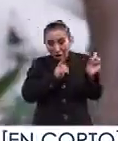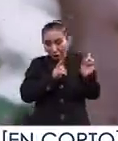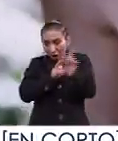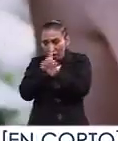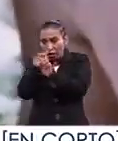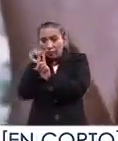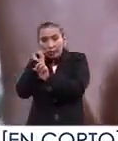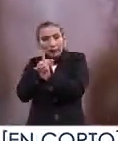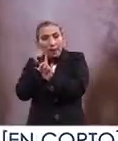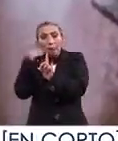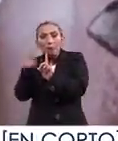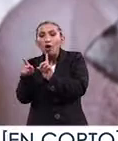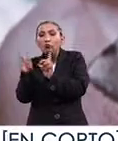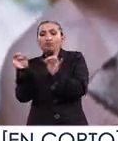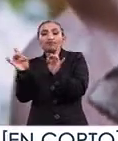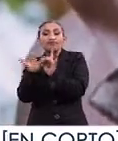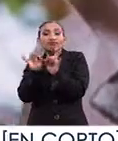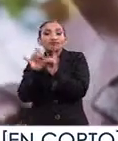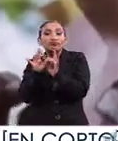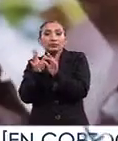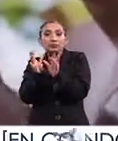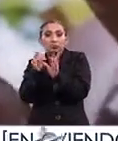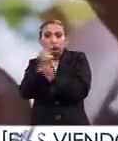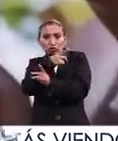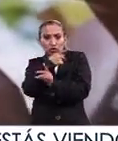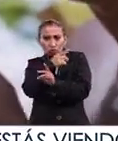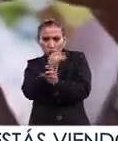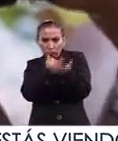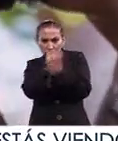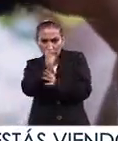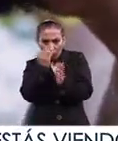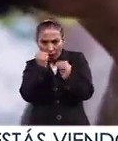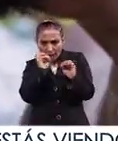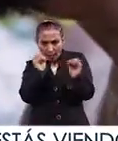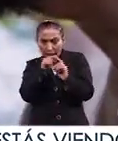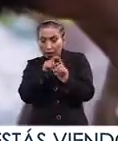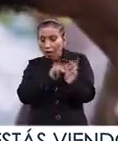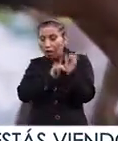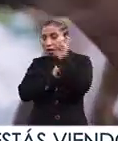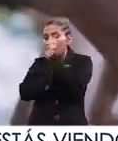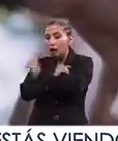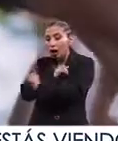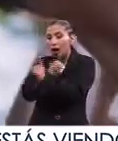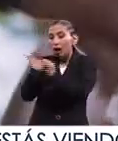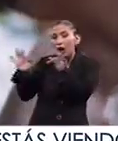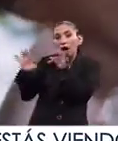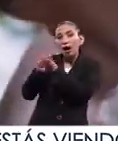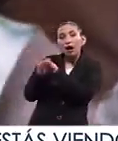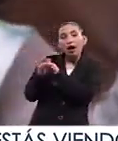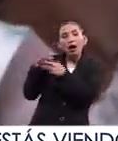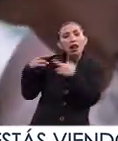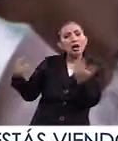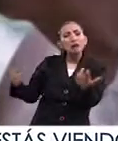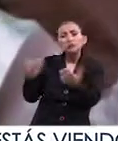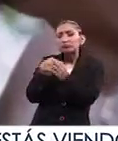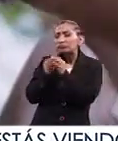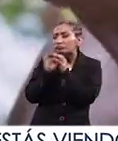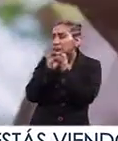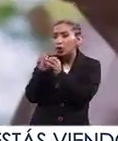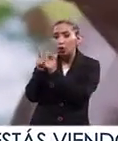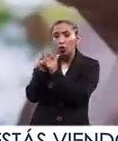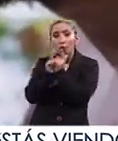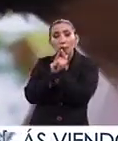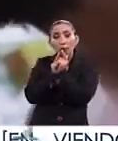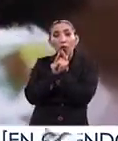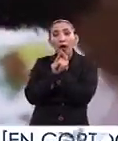por siempre, por circunstancias que no dependen de él, llega a entablar una relación muy íntima con este